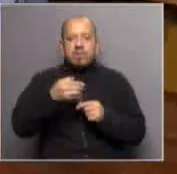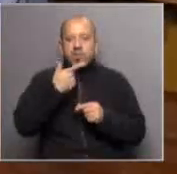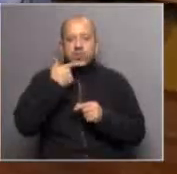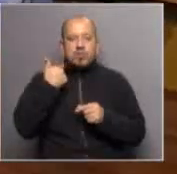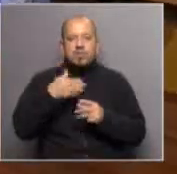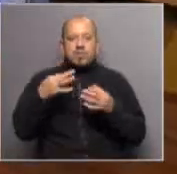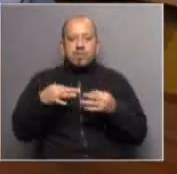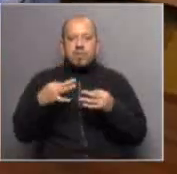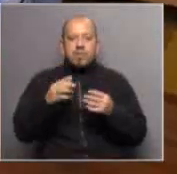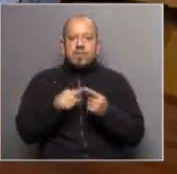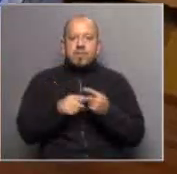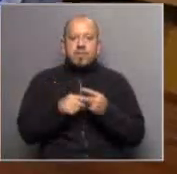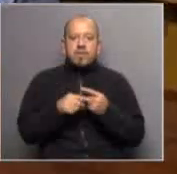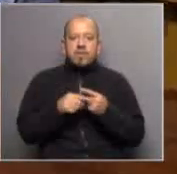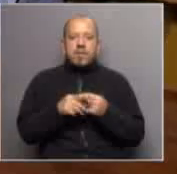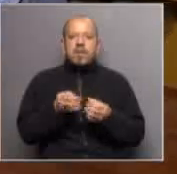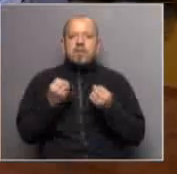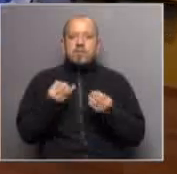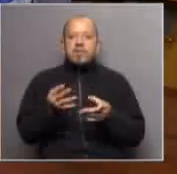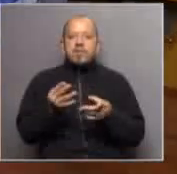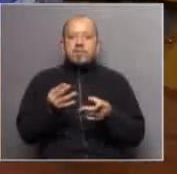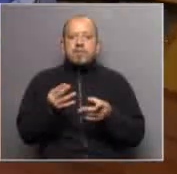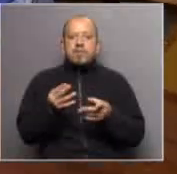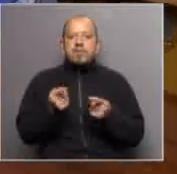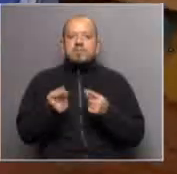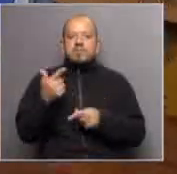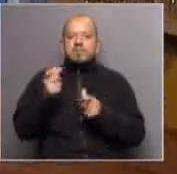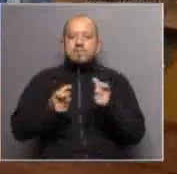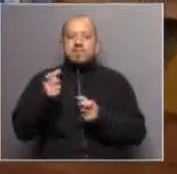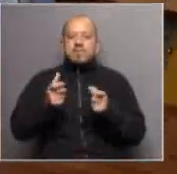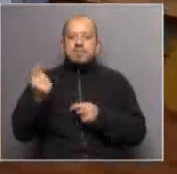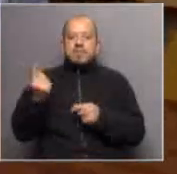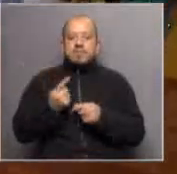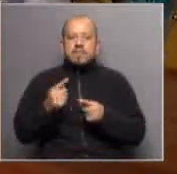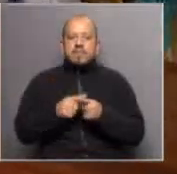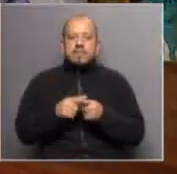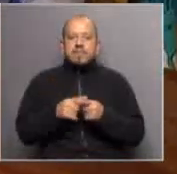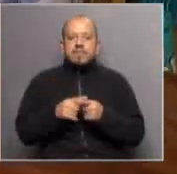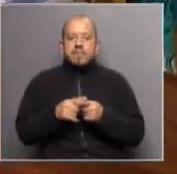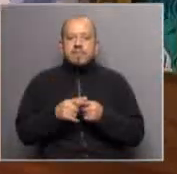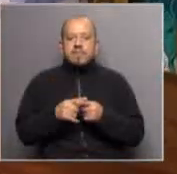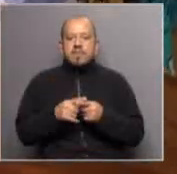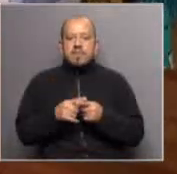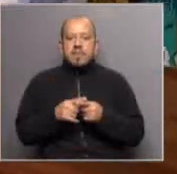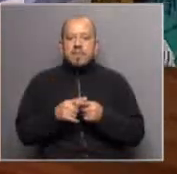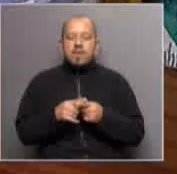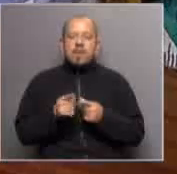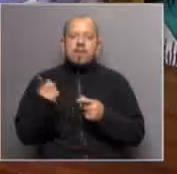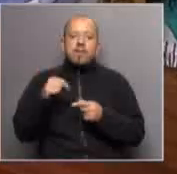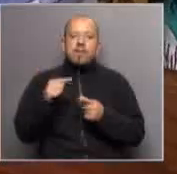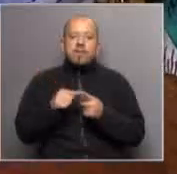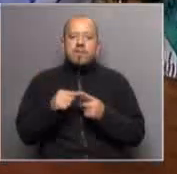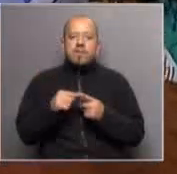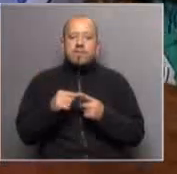Y la verdad, y bueno, y por eso te decía, la gente nos sigue acompañando, por suerte, como tenemos una oferta, o sea,